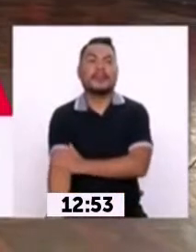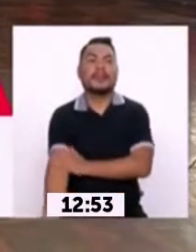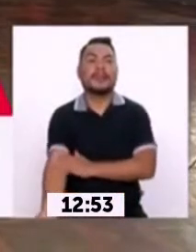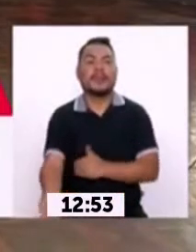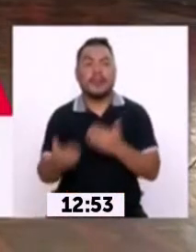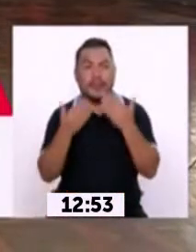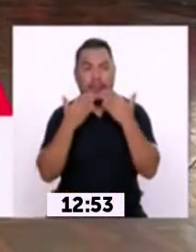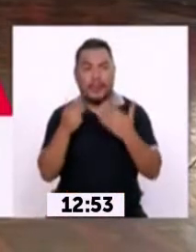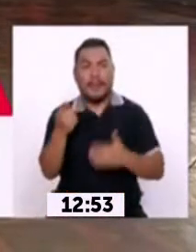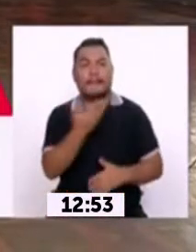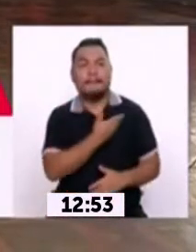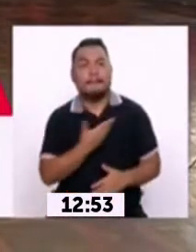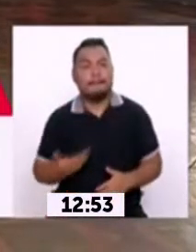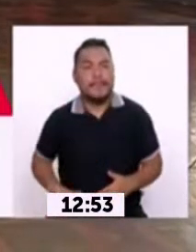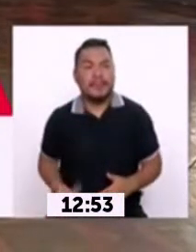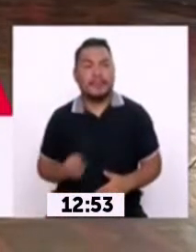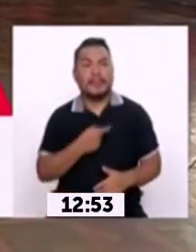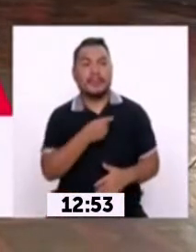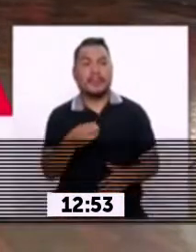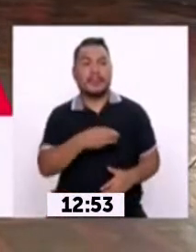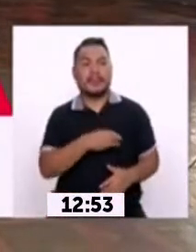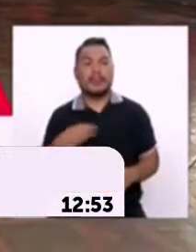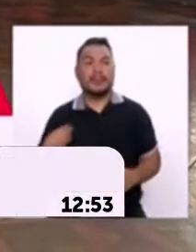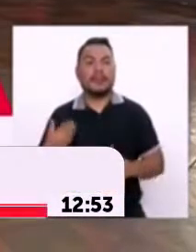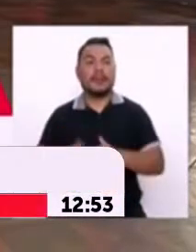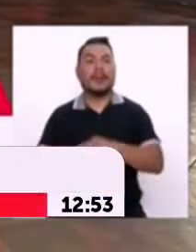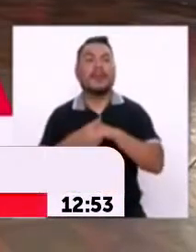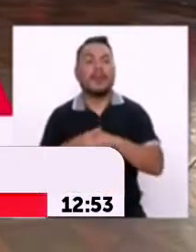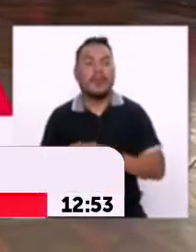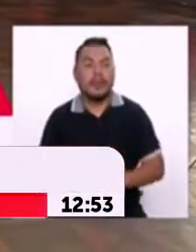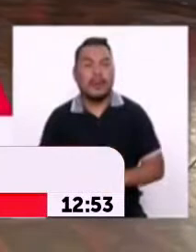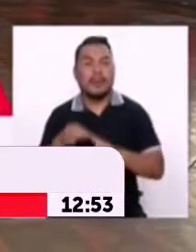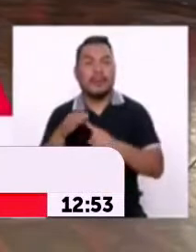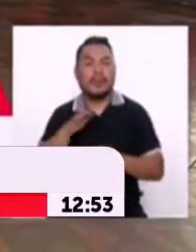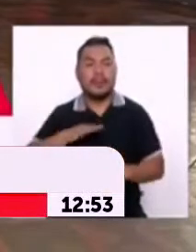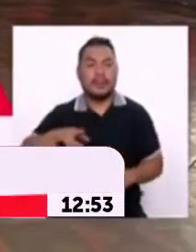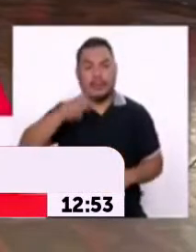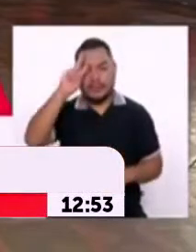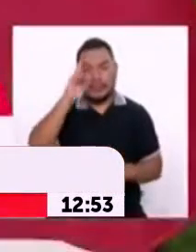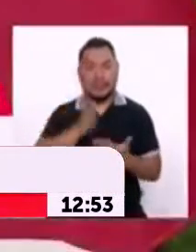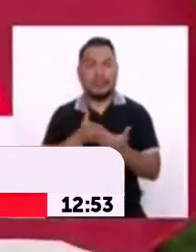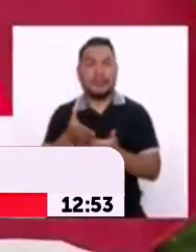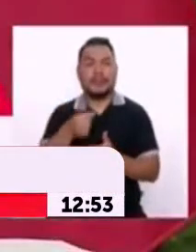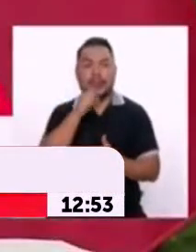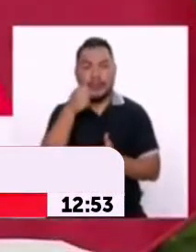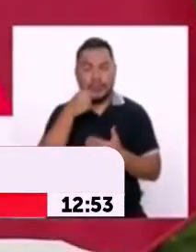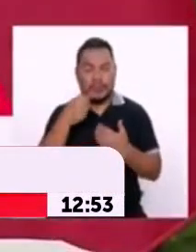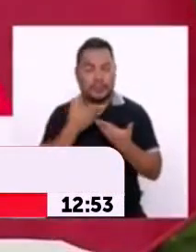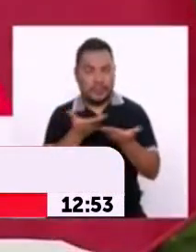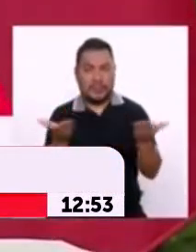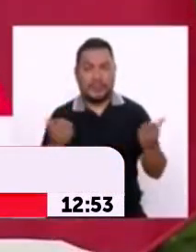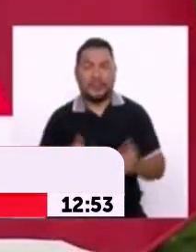Muchas gracias, señora presidenta, señores ministros. Un saludo especial al país a través de la prensa.